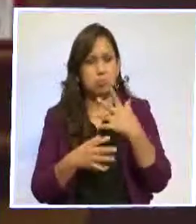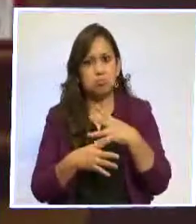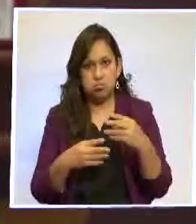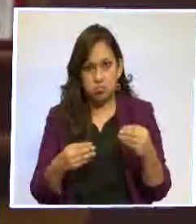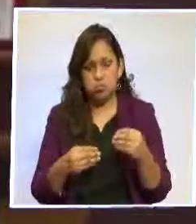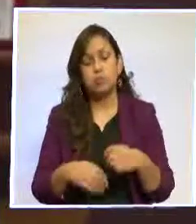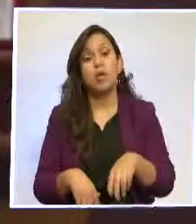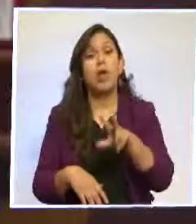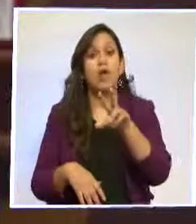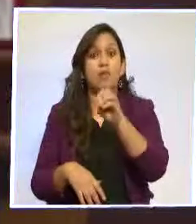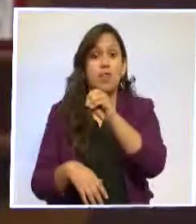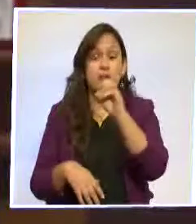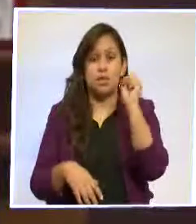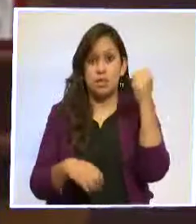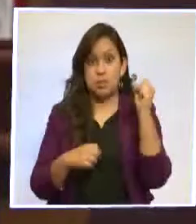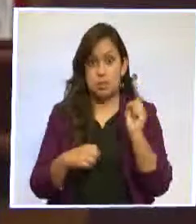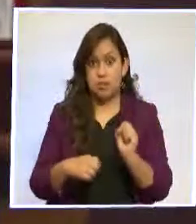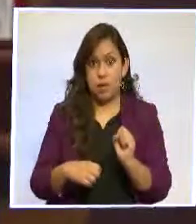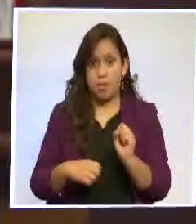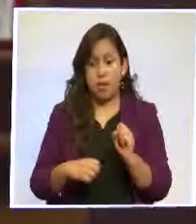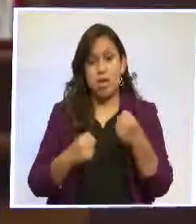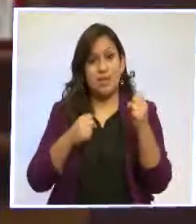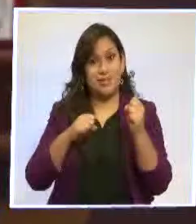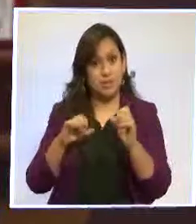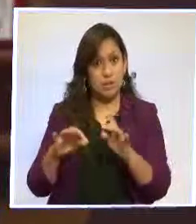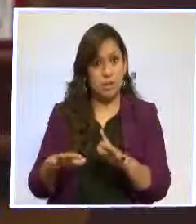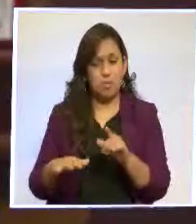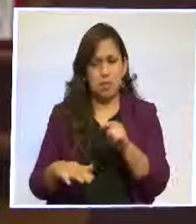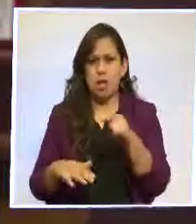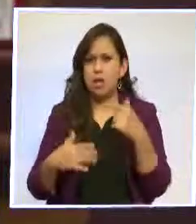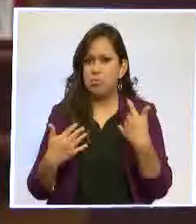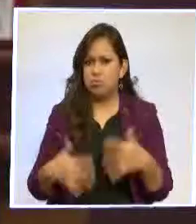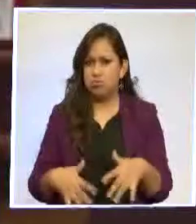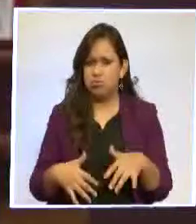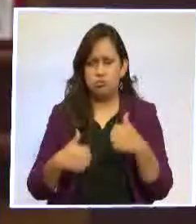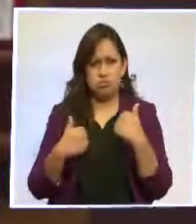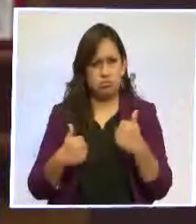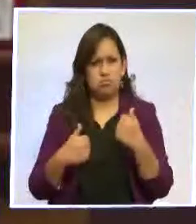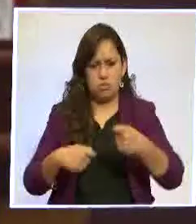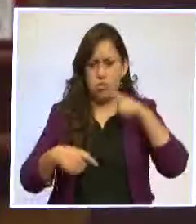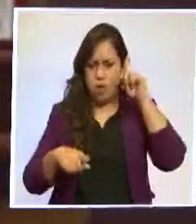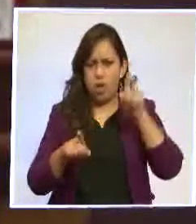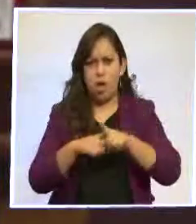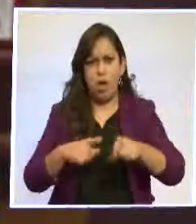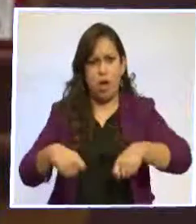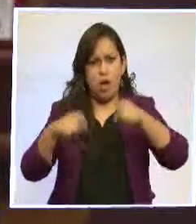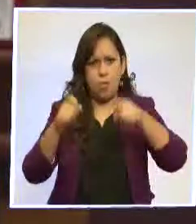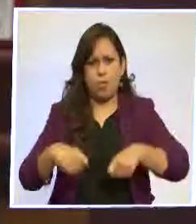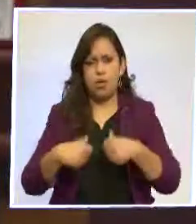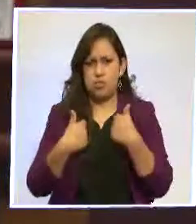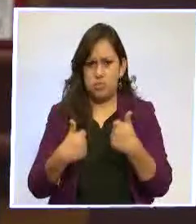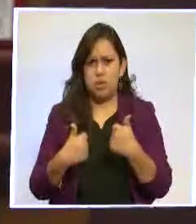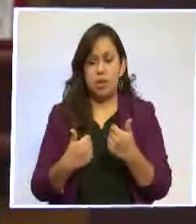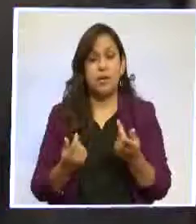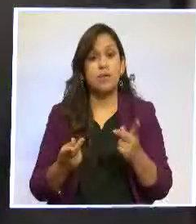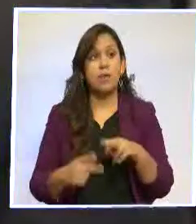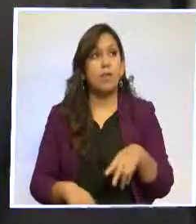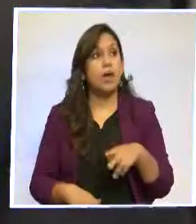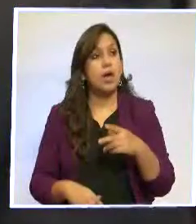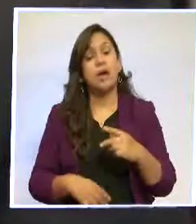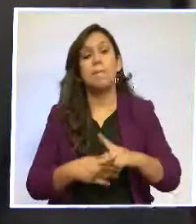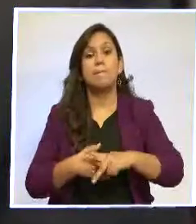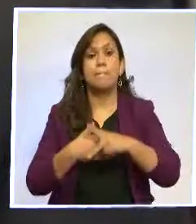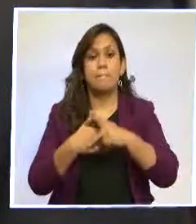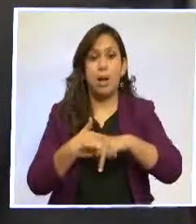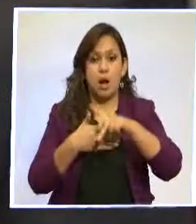el 30S, en el caso del Ecuador, donde se formuló una cláusula democrática. También el tema de Paraguay, me parece, cuando se generó la destitución vía legislativa